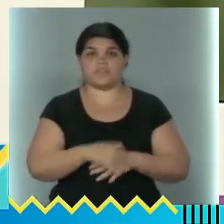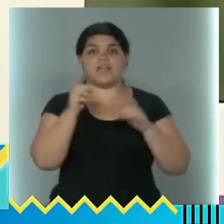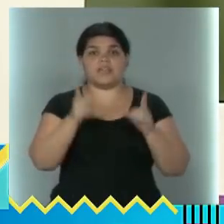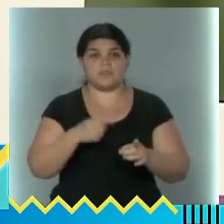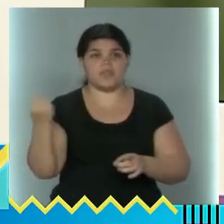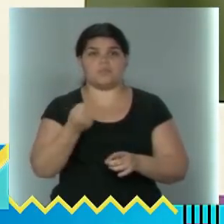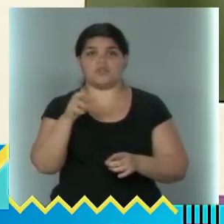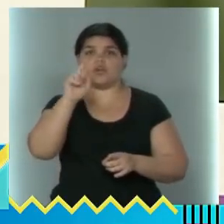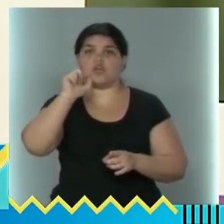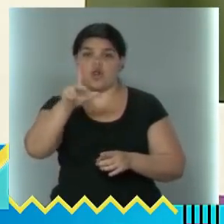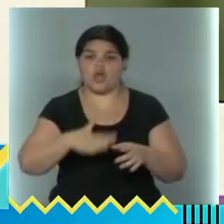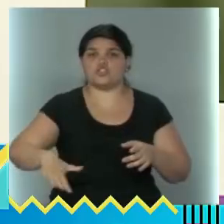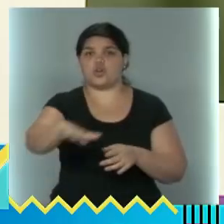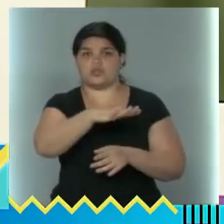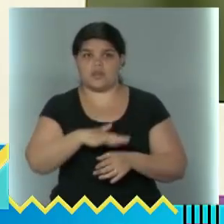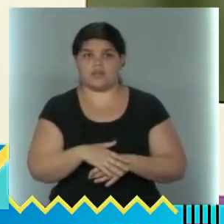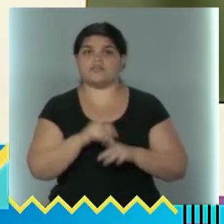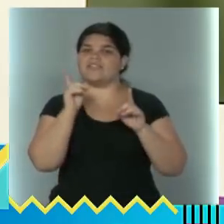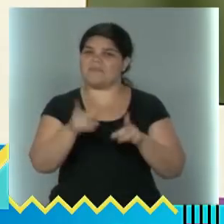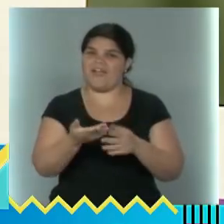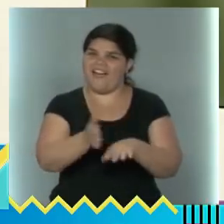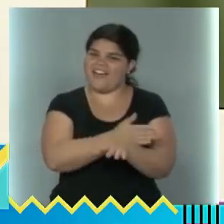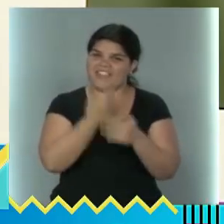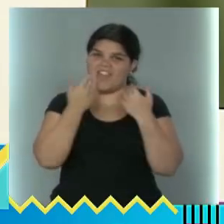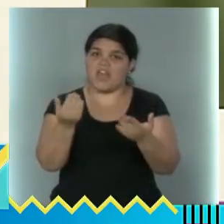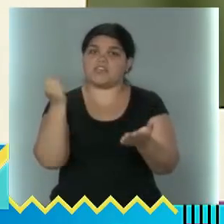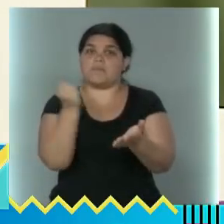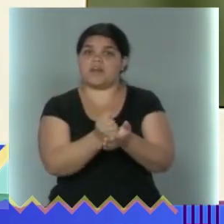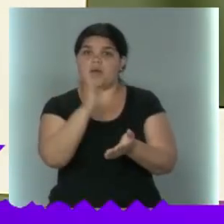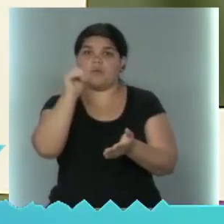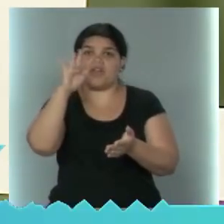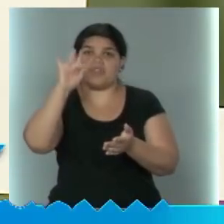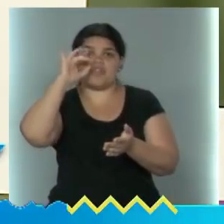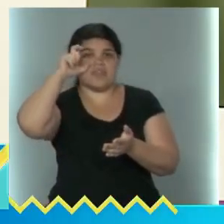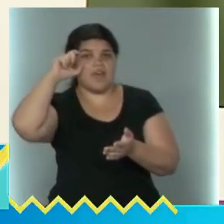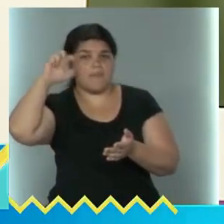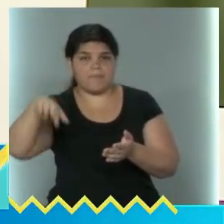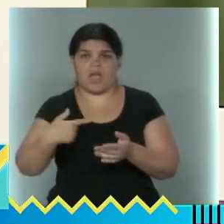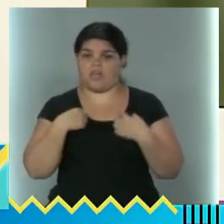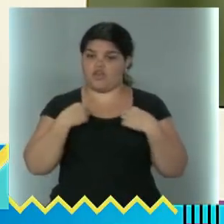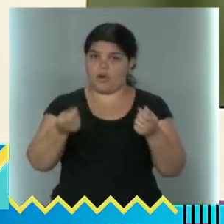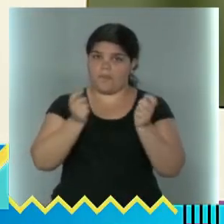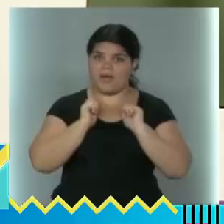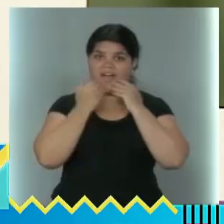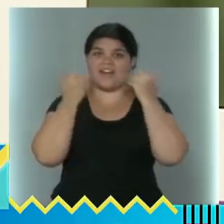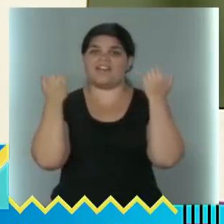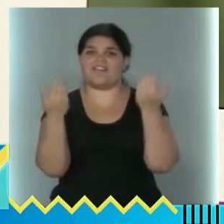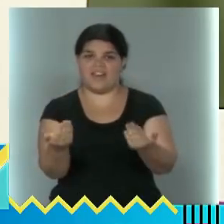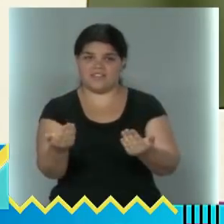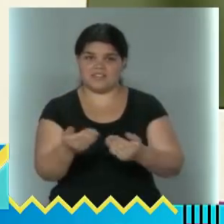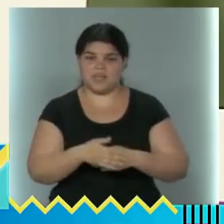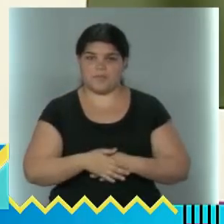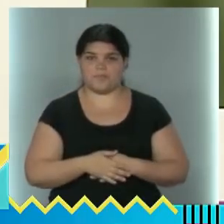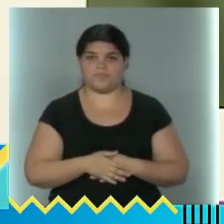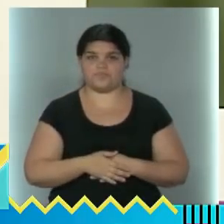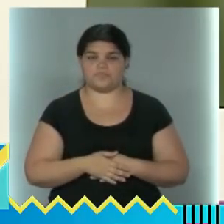el rol del entorno. No me puedo ir sin agradecer a Baidip, que me viste como todos los días para este programa Distintos Parecidos. Gracias por el look